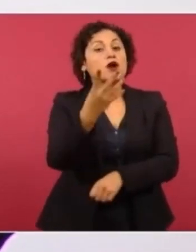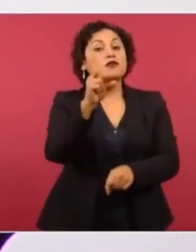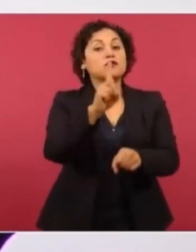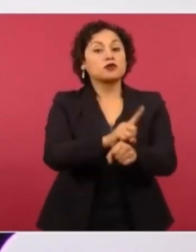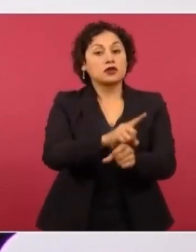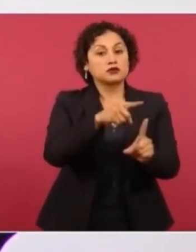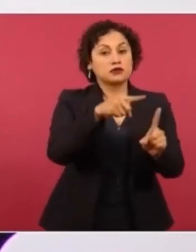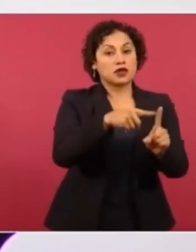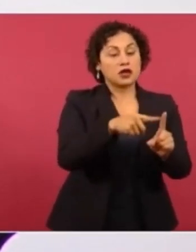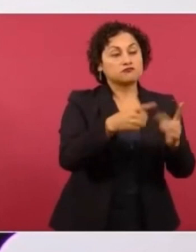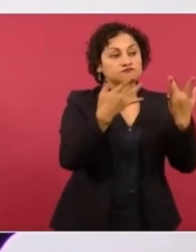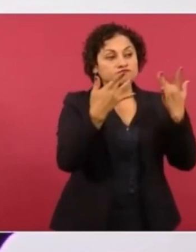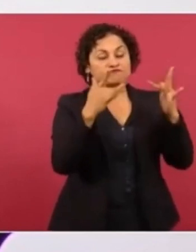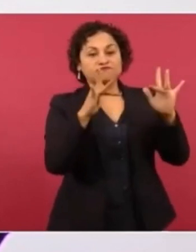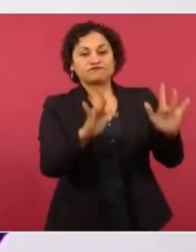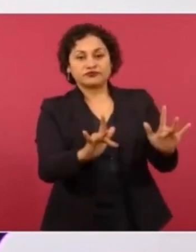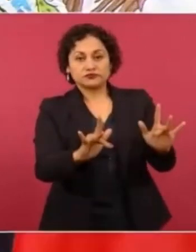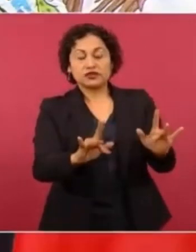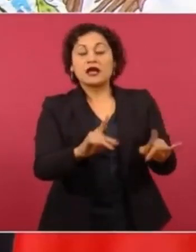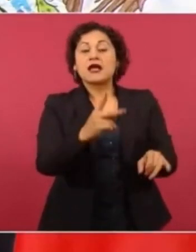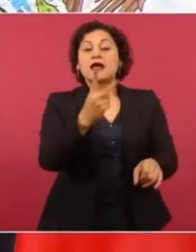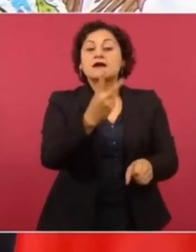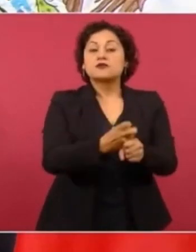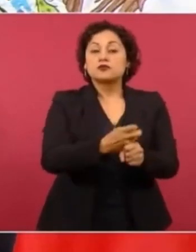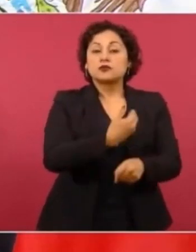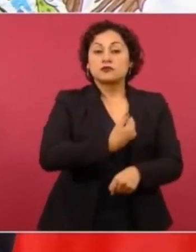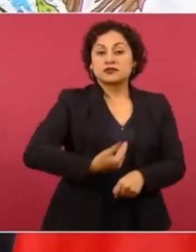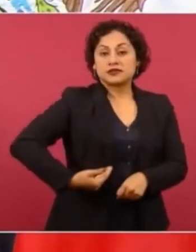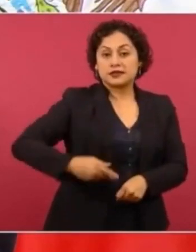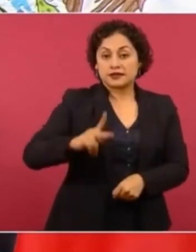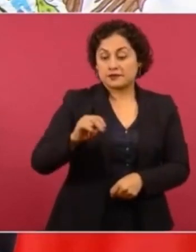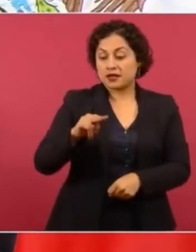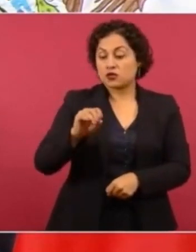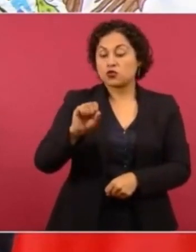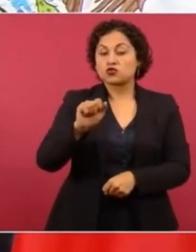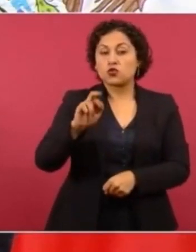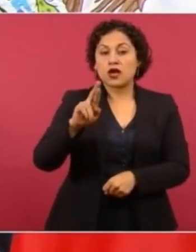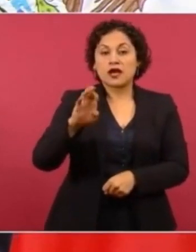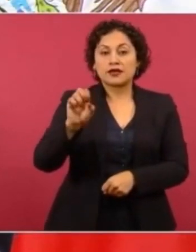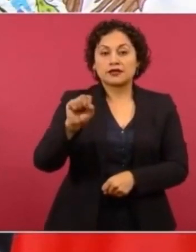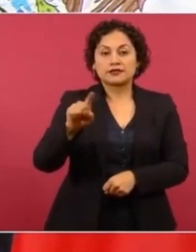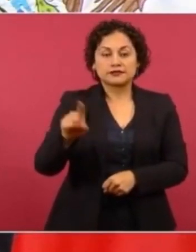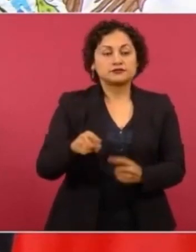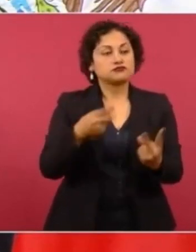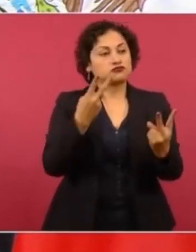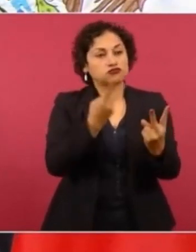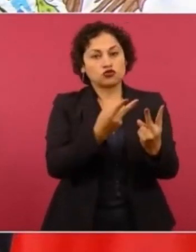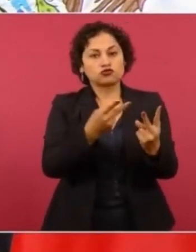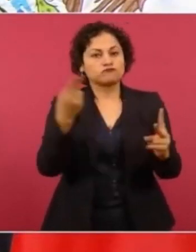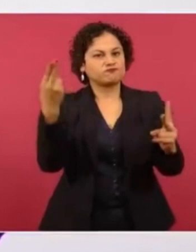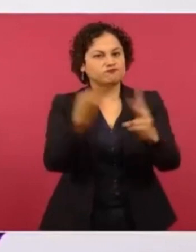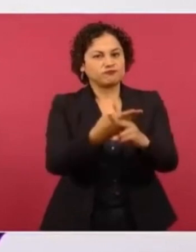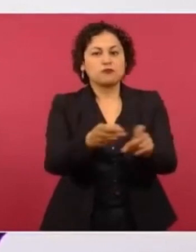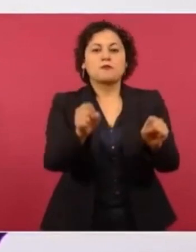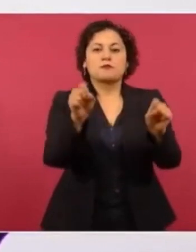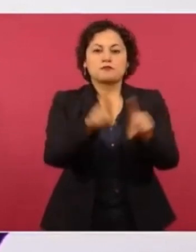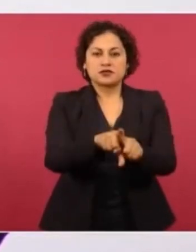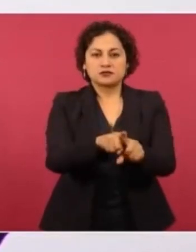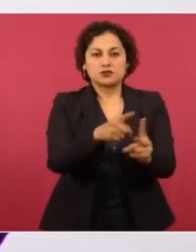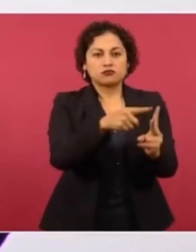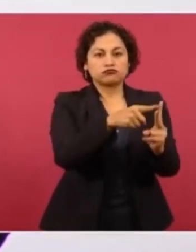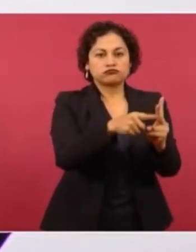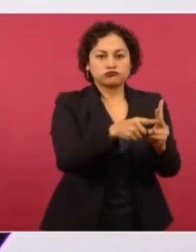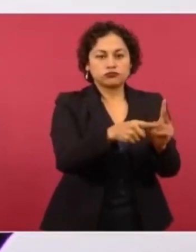renuncia el presidente Madero y el vicepresidente José María Pino Suárez fueron asesinados convirtiéndose así en Mártires